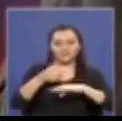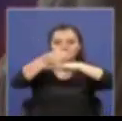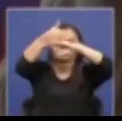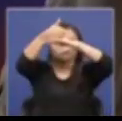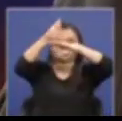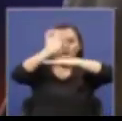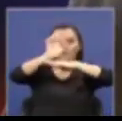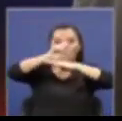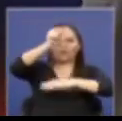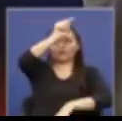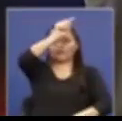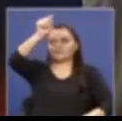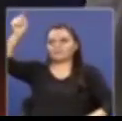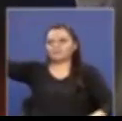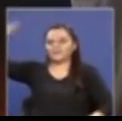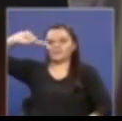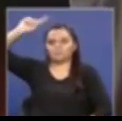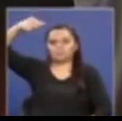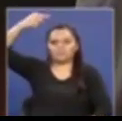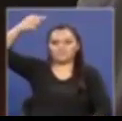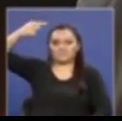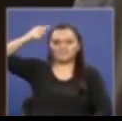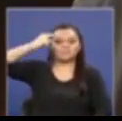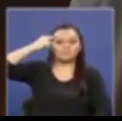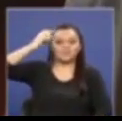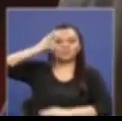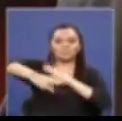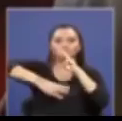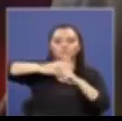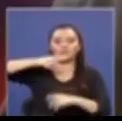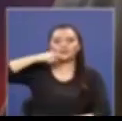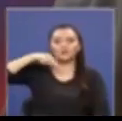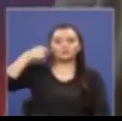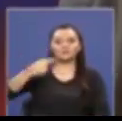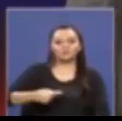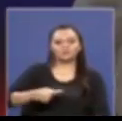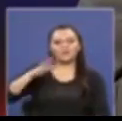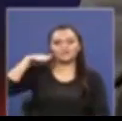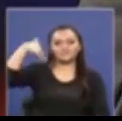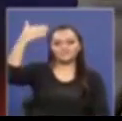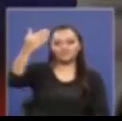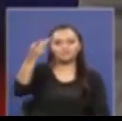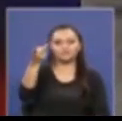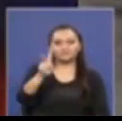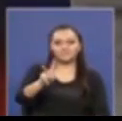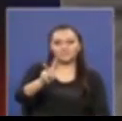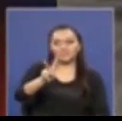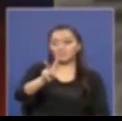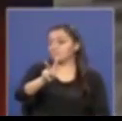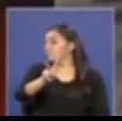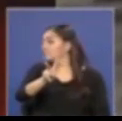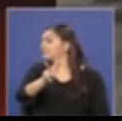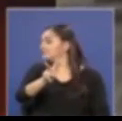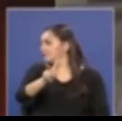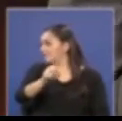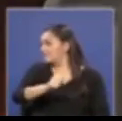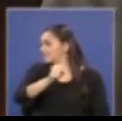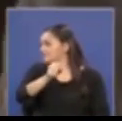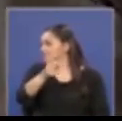punta de la clasificación para el Mundial Rusia, el Mundial siguiente, ¿no? Rusia, ¿qué año es? Ya se me fue el